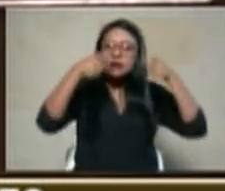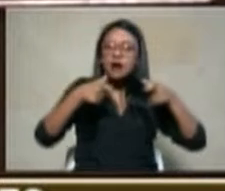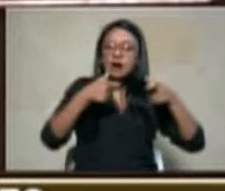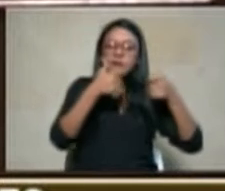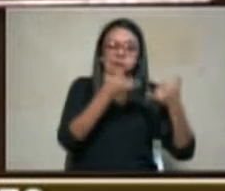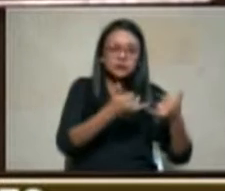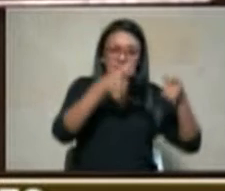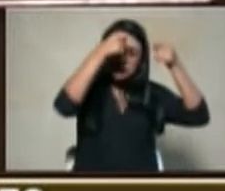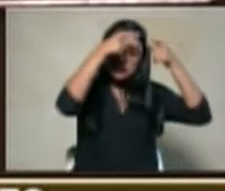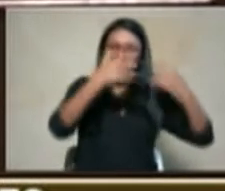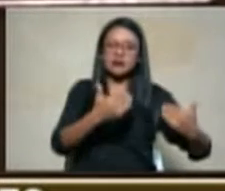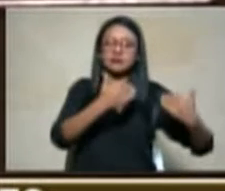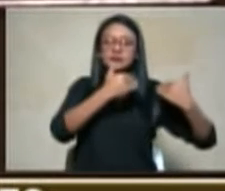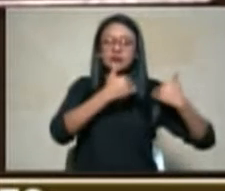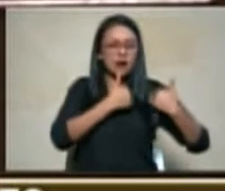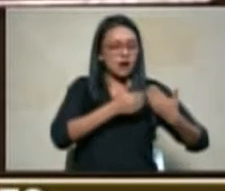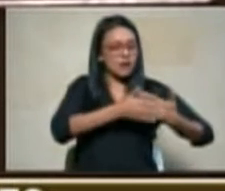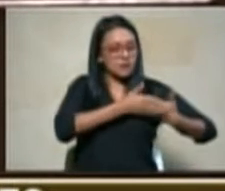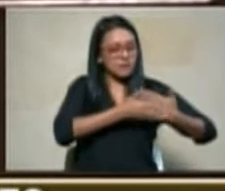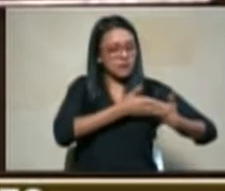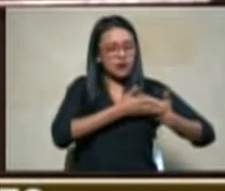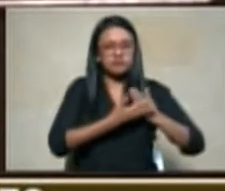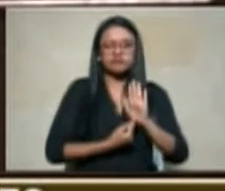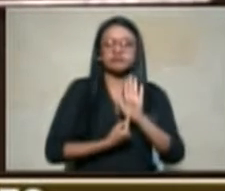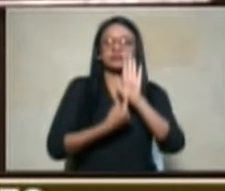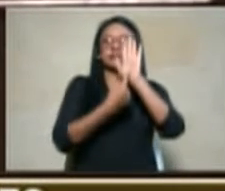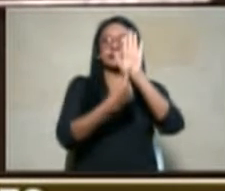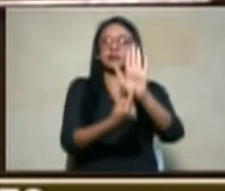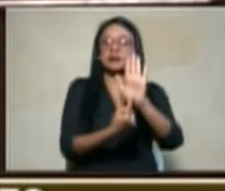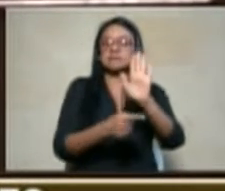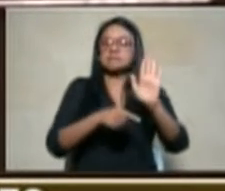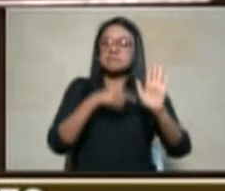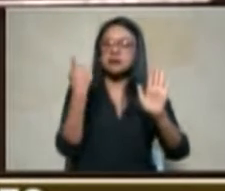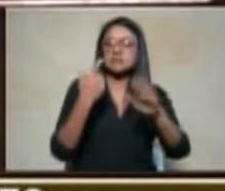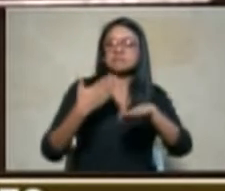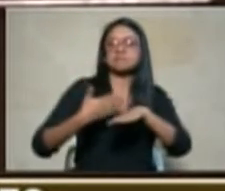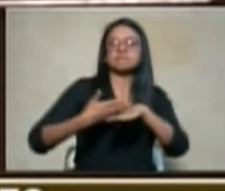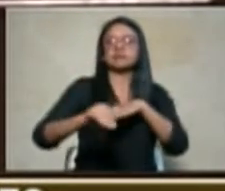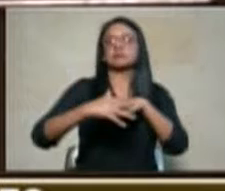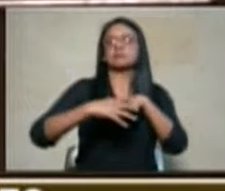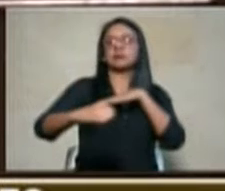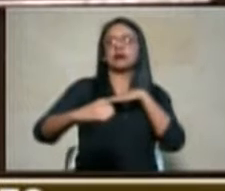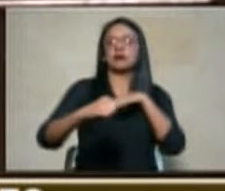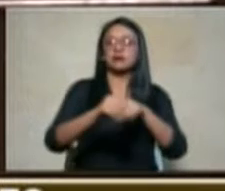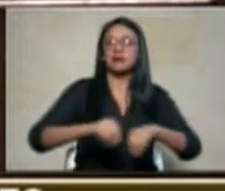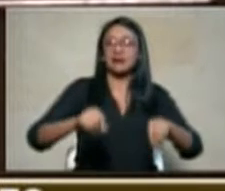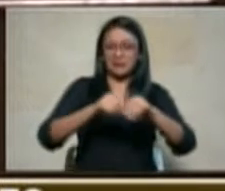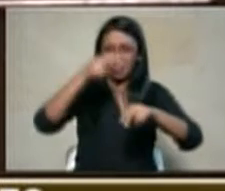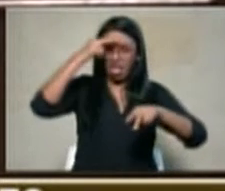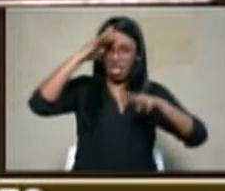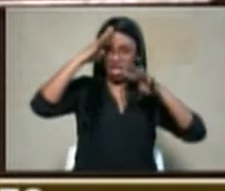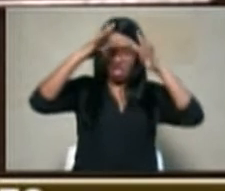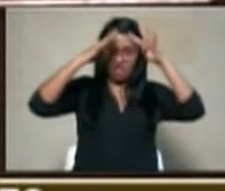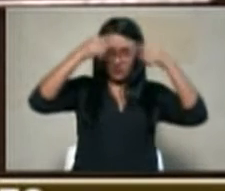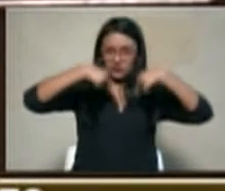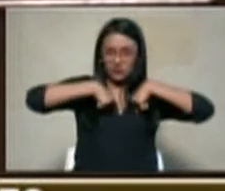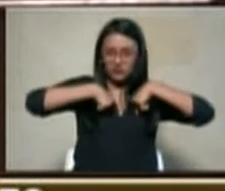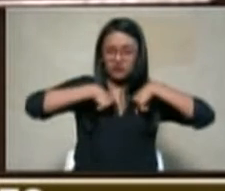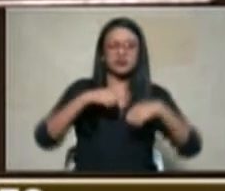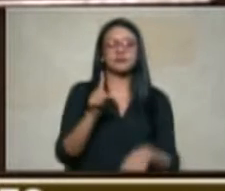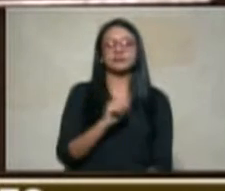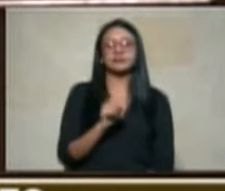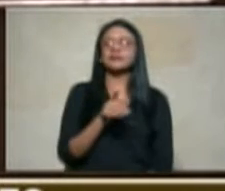del Estado es hacer uso de esa fuente para aclarar el fenómeno de la disputa por la tierra. Yo no me estoy inventando nada. Entonces aquí